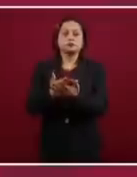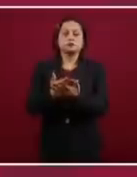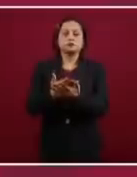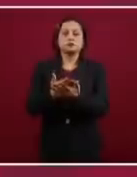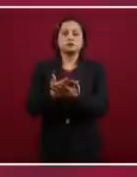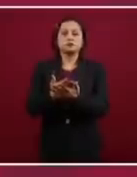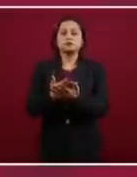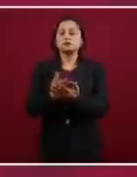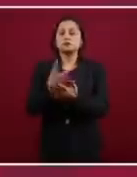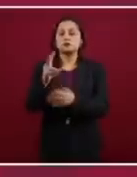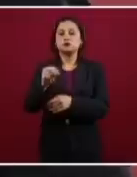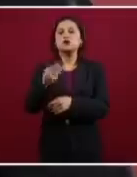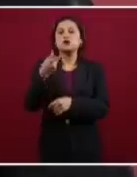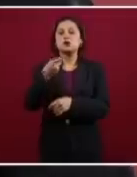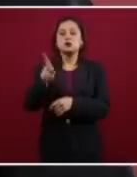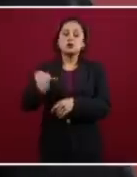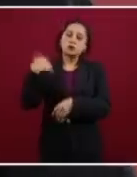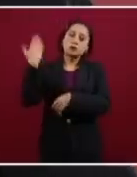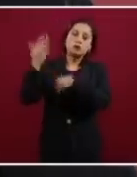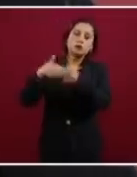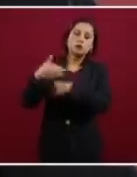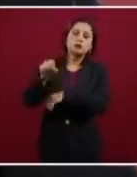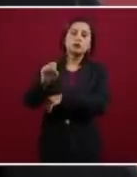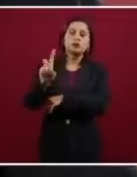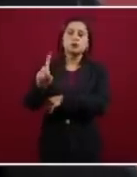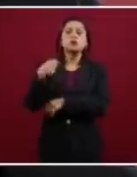pero el próximo fin de semana voy